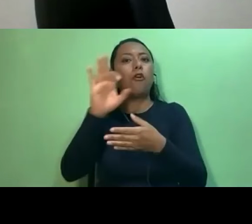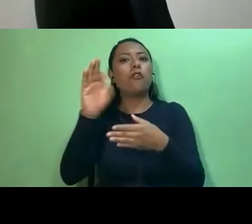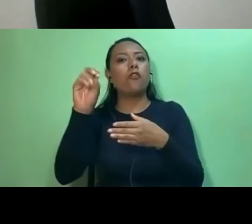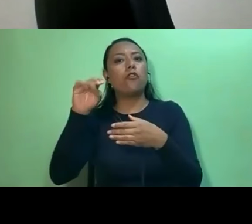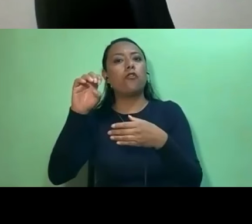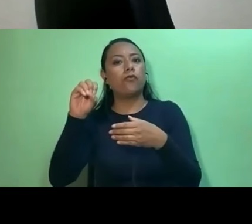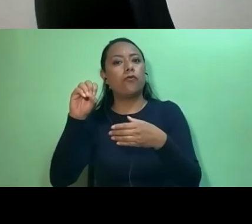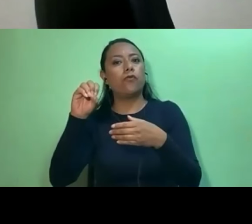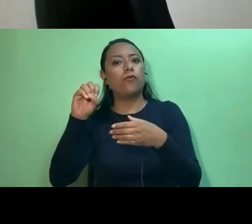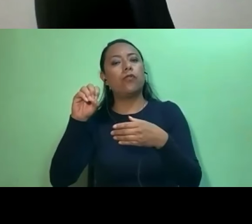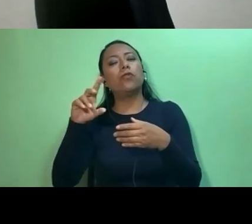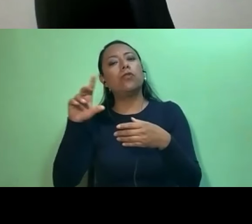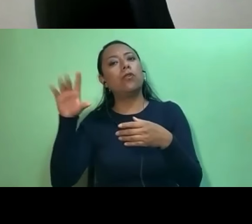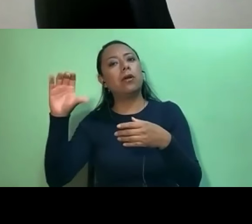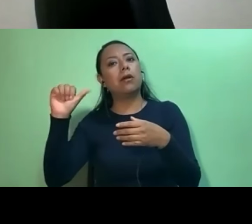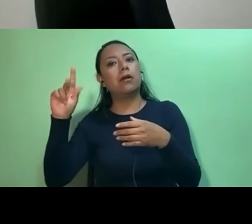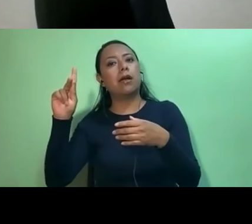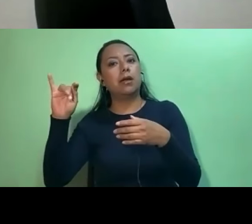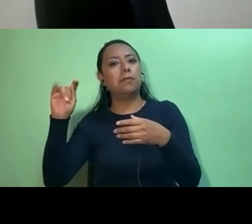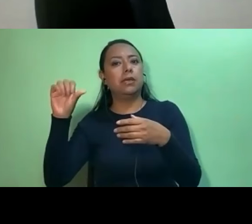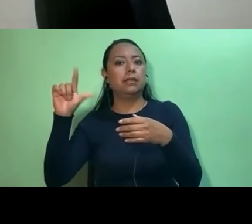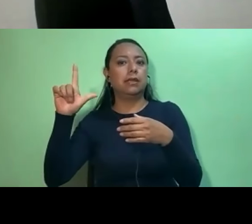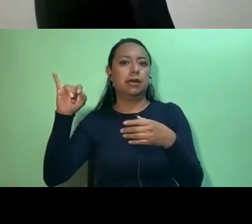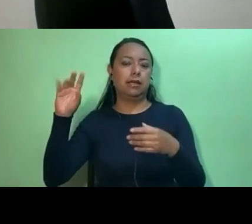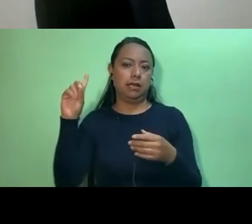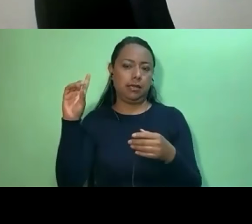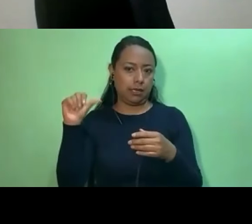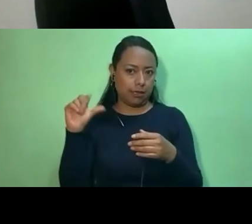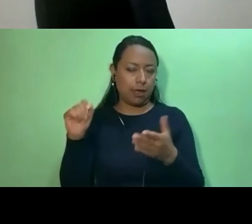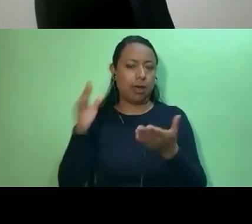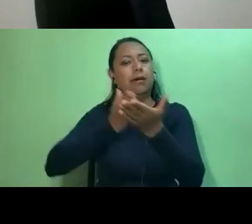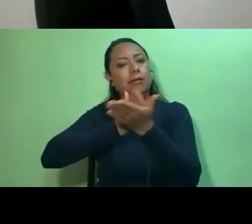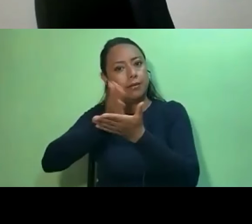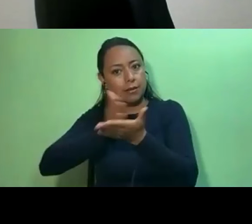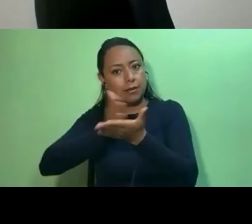defender, el fondo metropolitano, el fondo de accesibilidad, el fondo